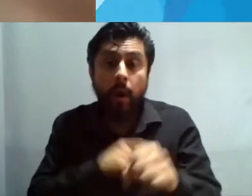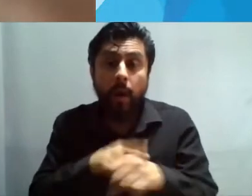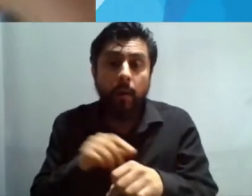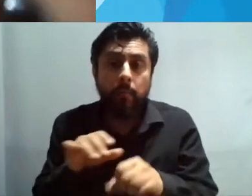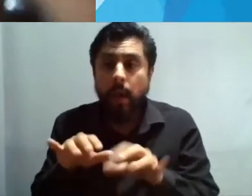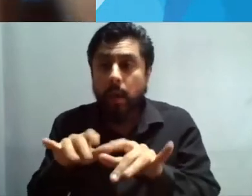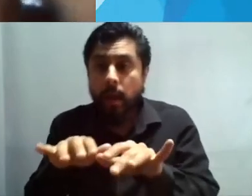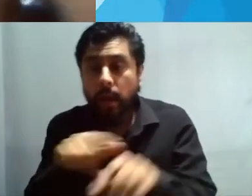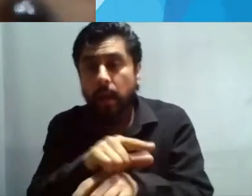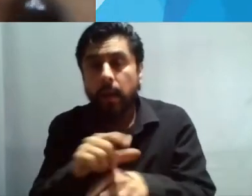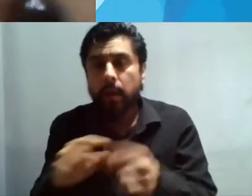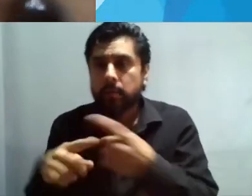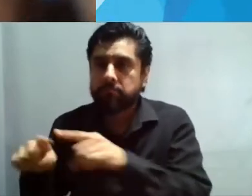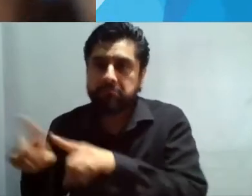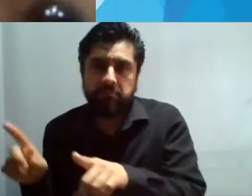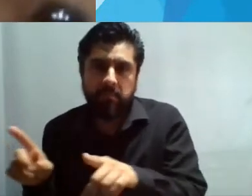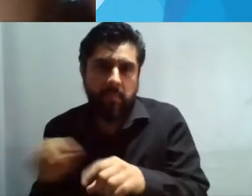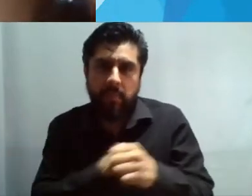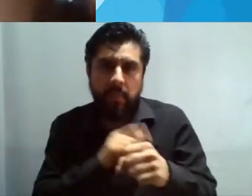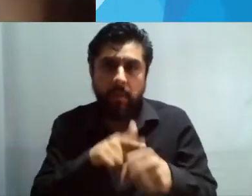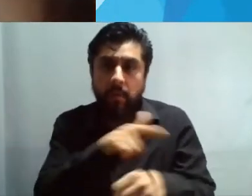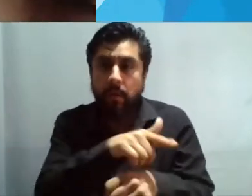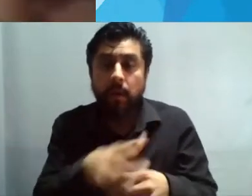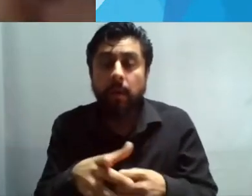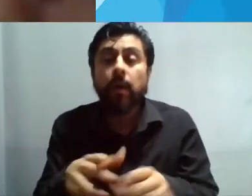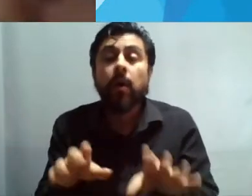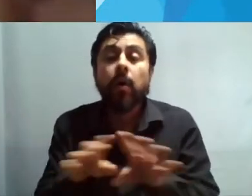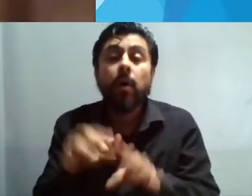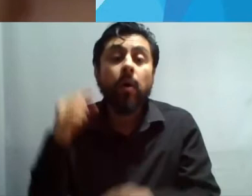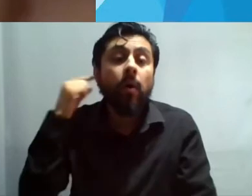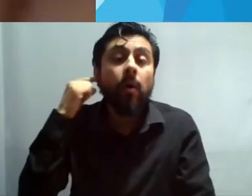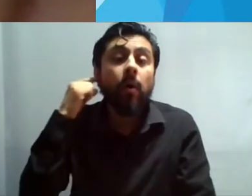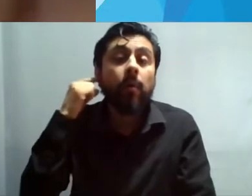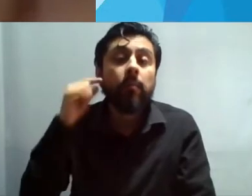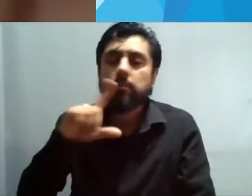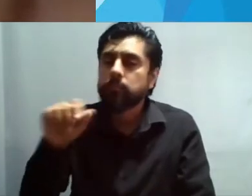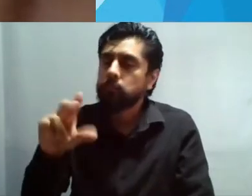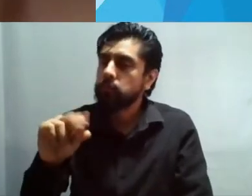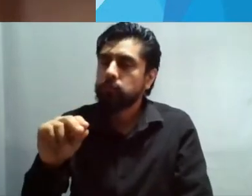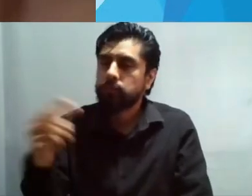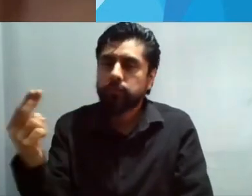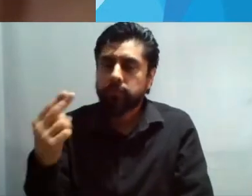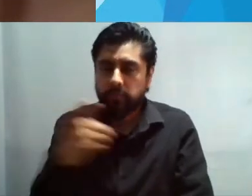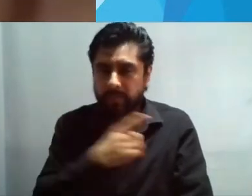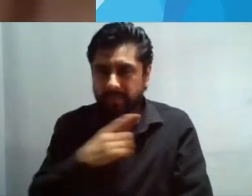conducto o el tímpano. Entonces hay que tener mucho cuidado. Este criterio se lo dejamos al médico especialista para determinar cómo